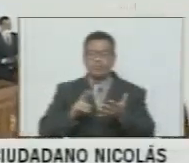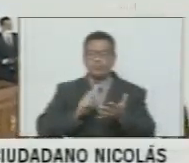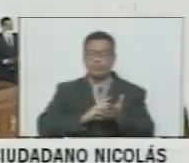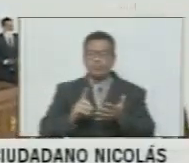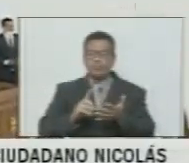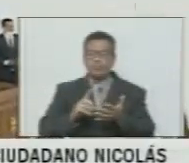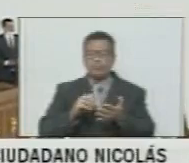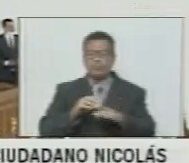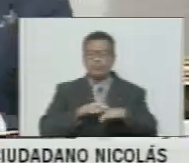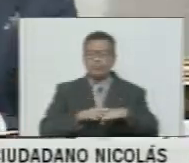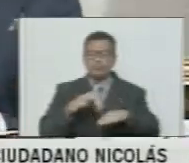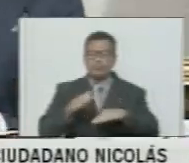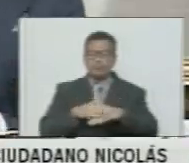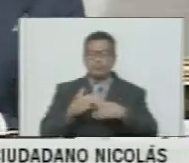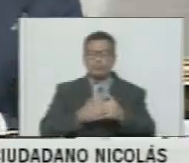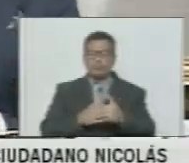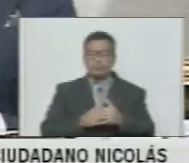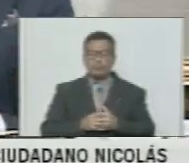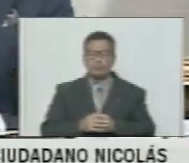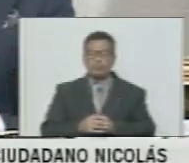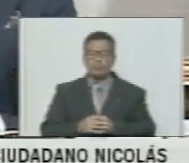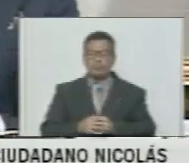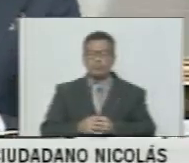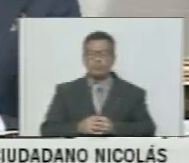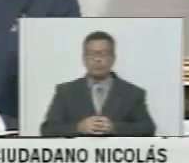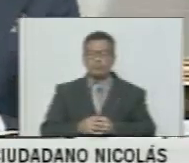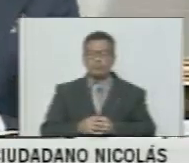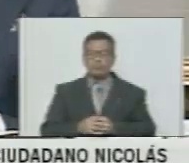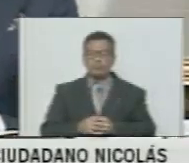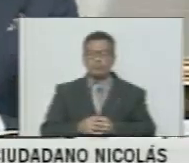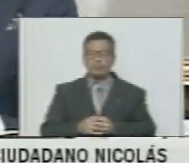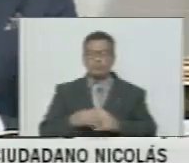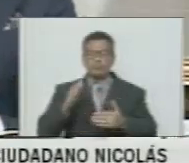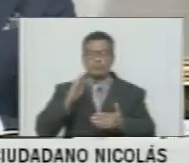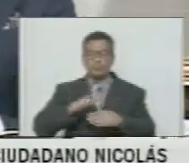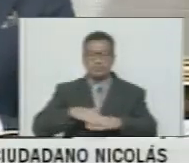nadie anotado en el derecho a palabra. ¿Se va a cerrar? Se cierra.